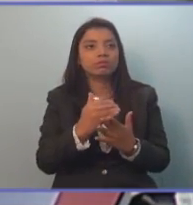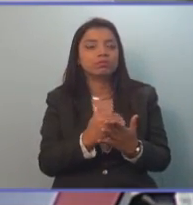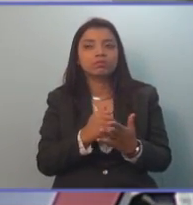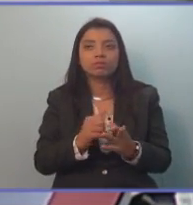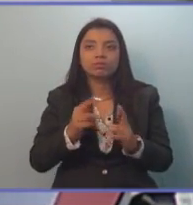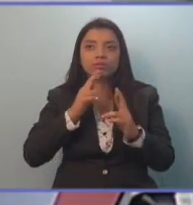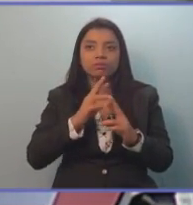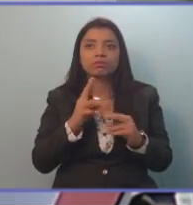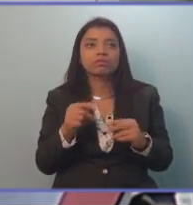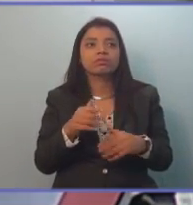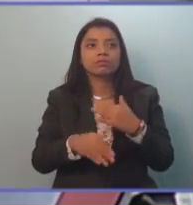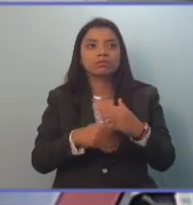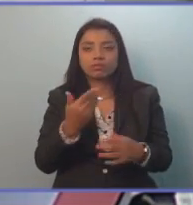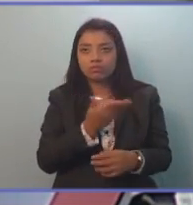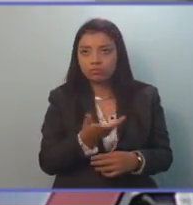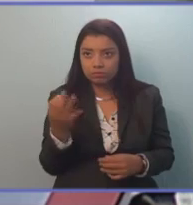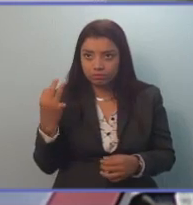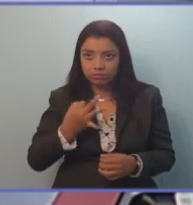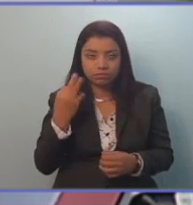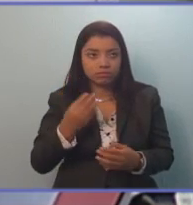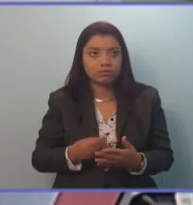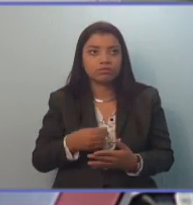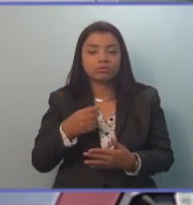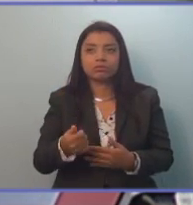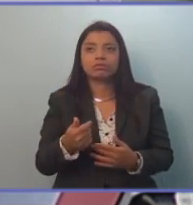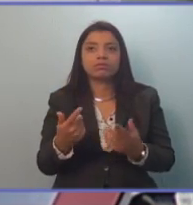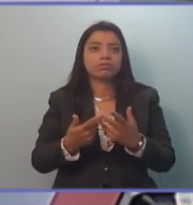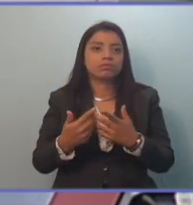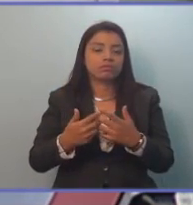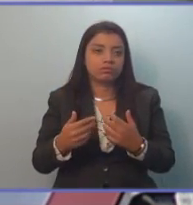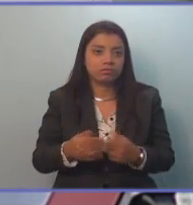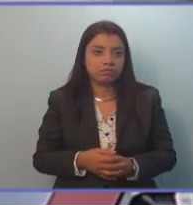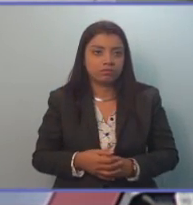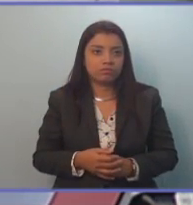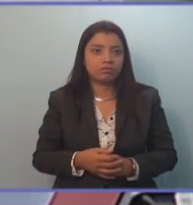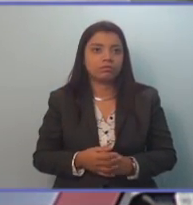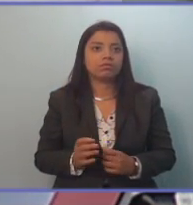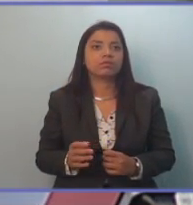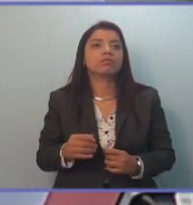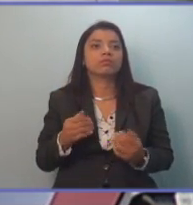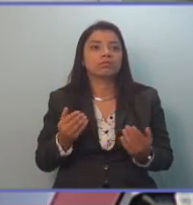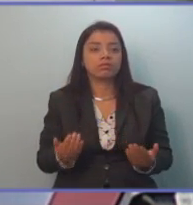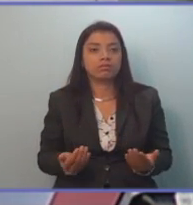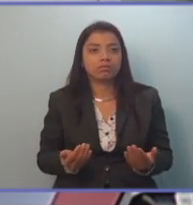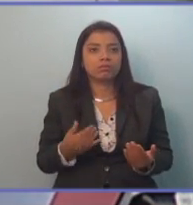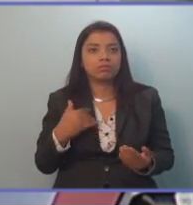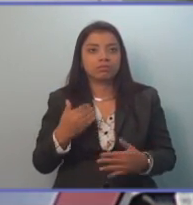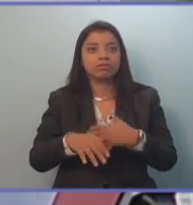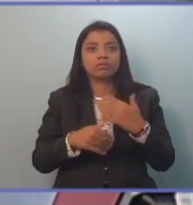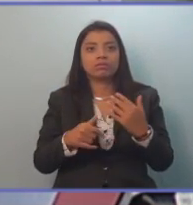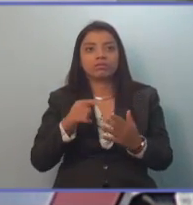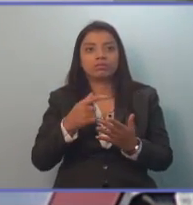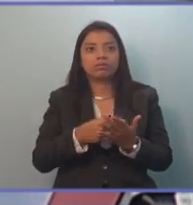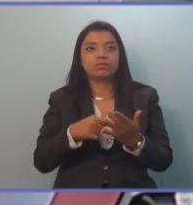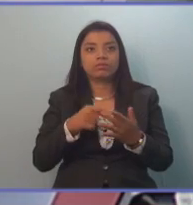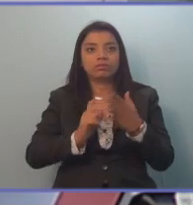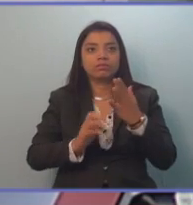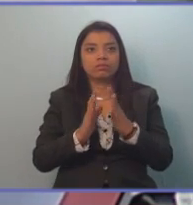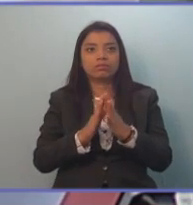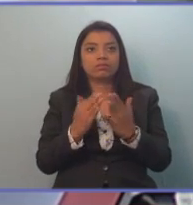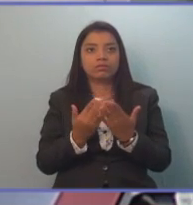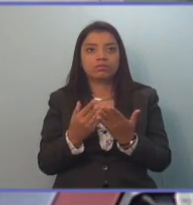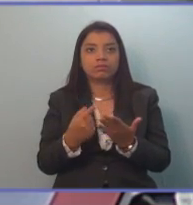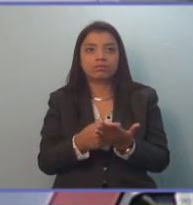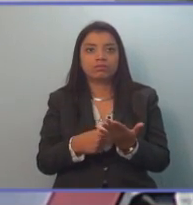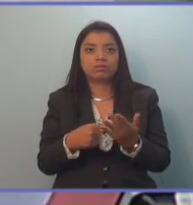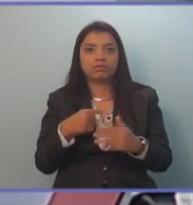respondan a las necesidades de financiamiento del mercado actual. Por tanto, en uso de sus facultades constitucionales